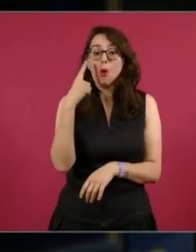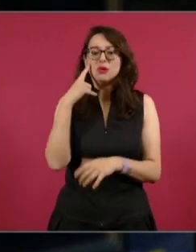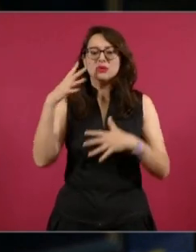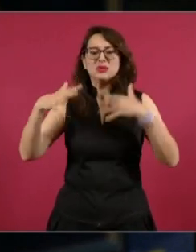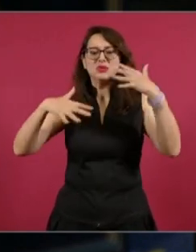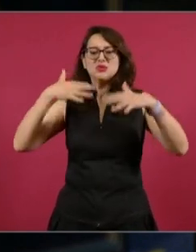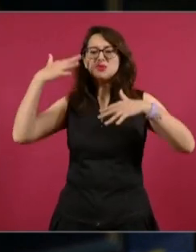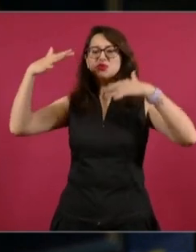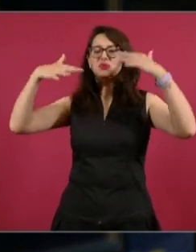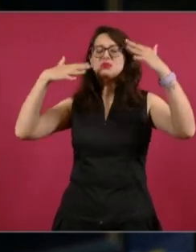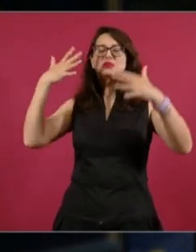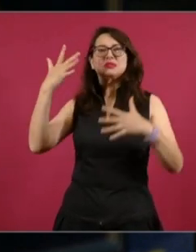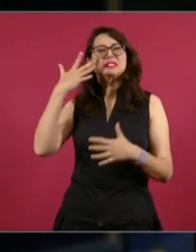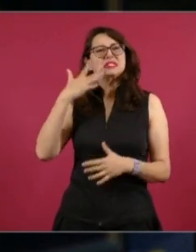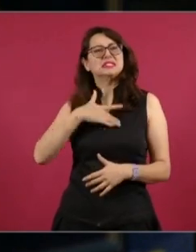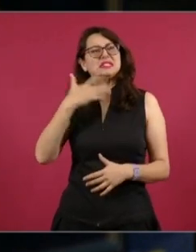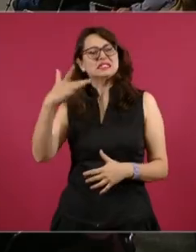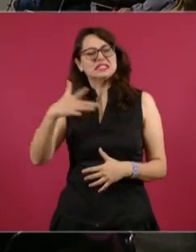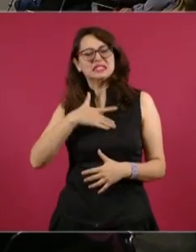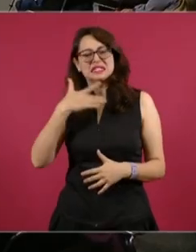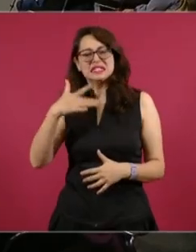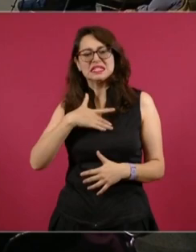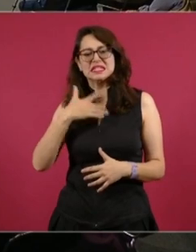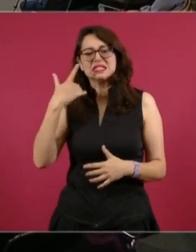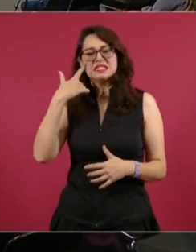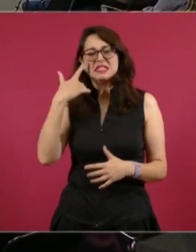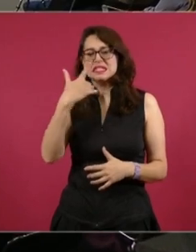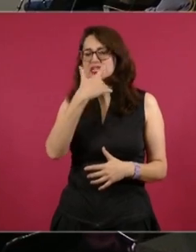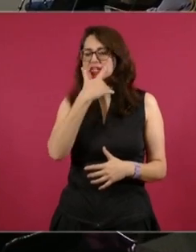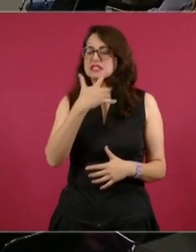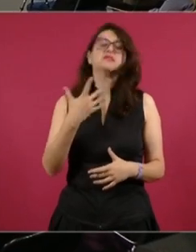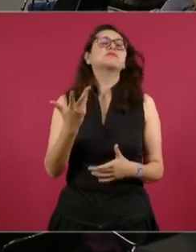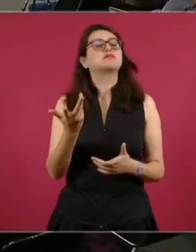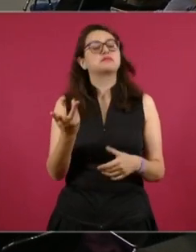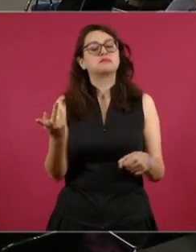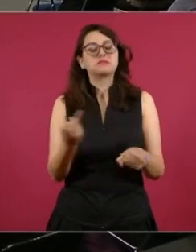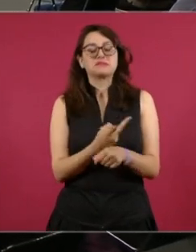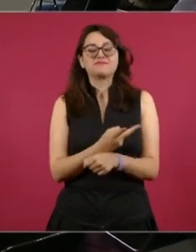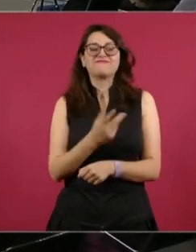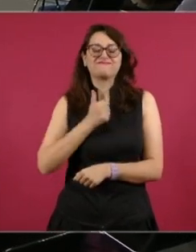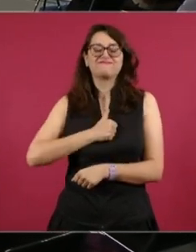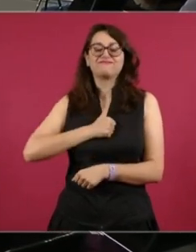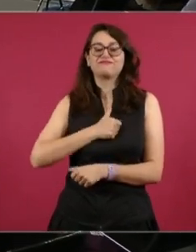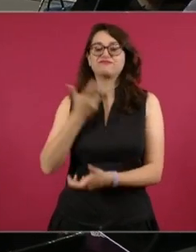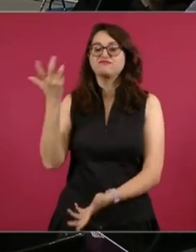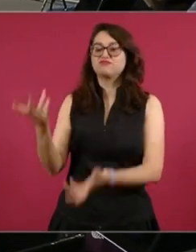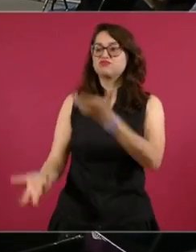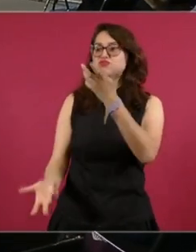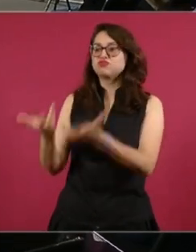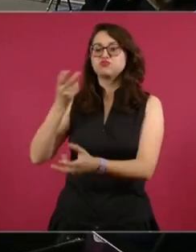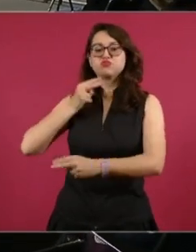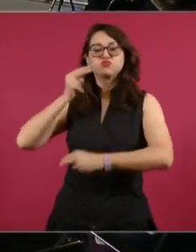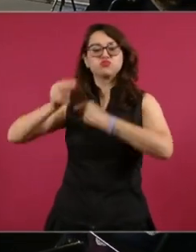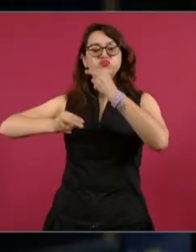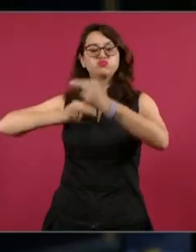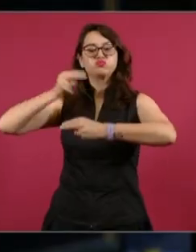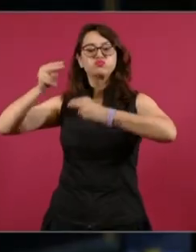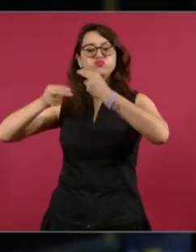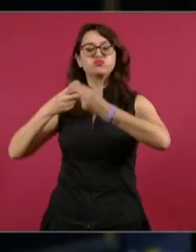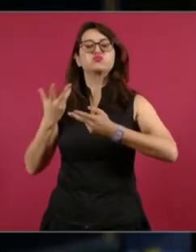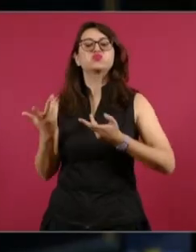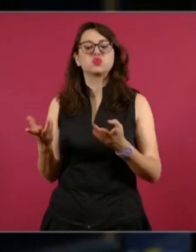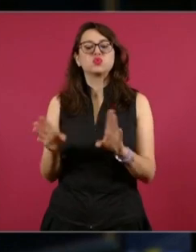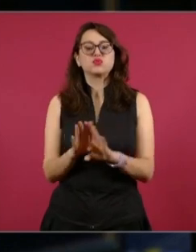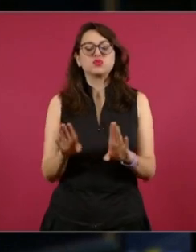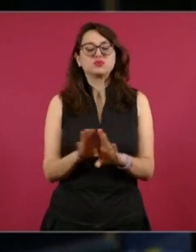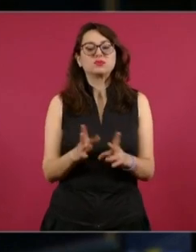empieza a sentir los estragos de estas desafortunadas incidencias en el ambiente.